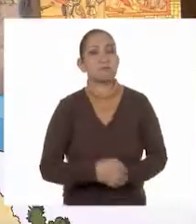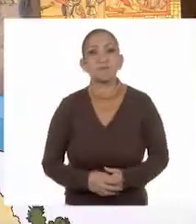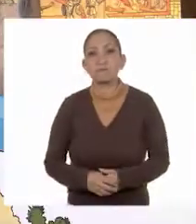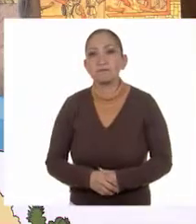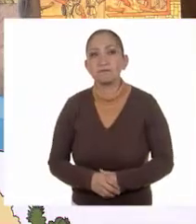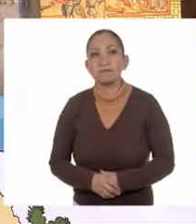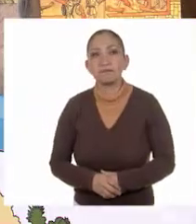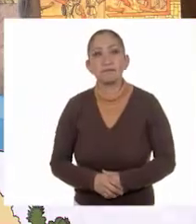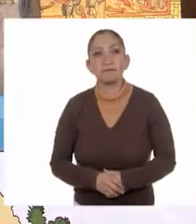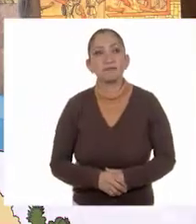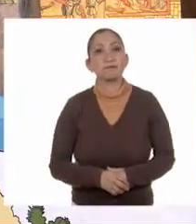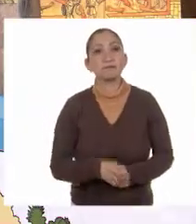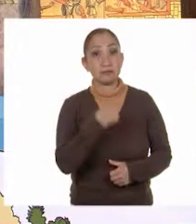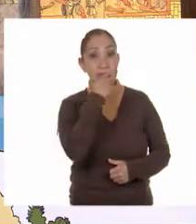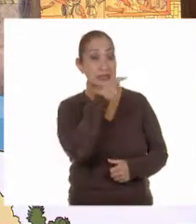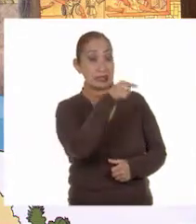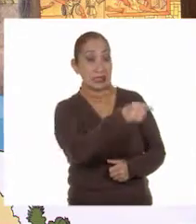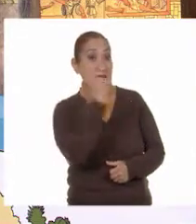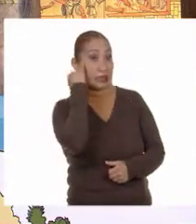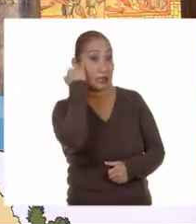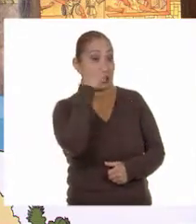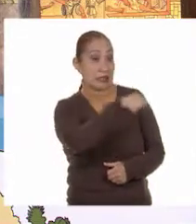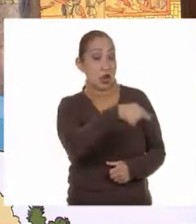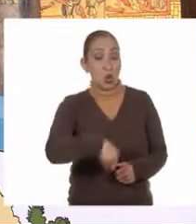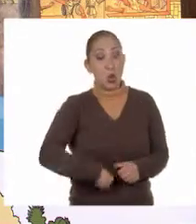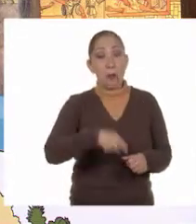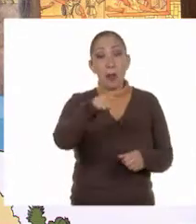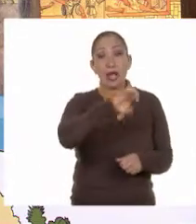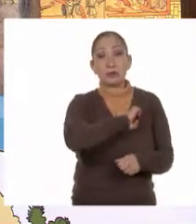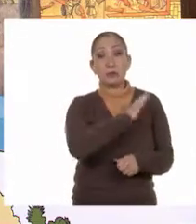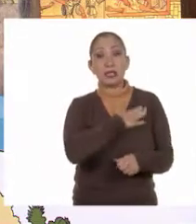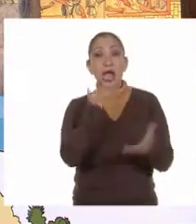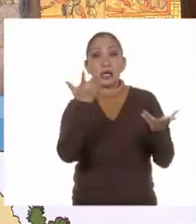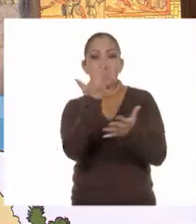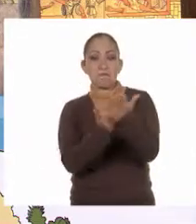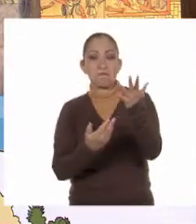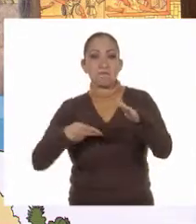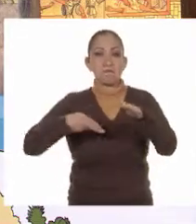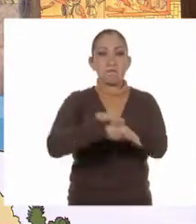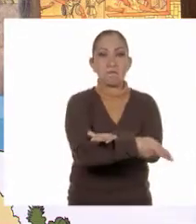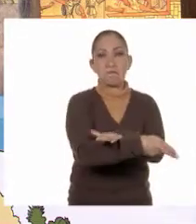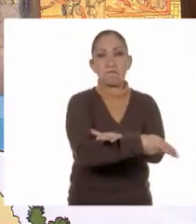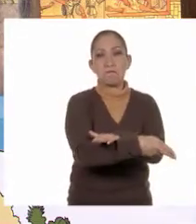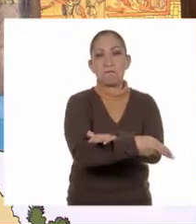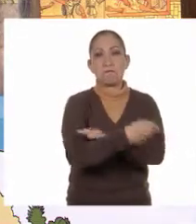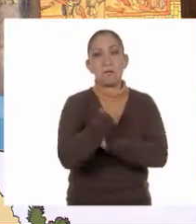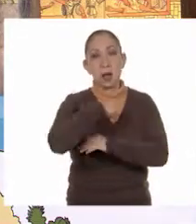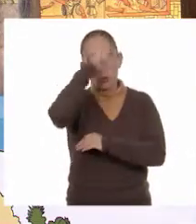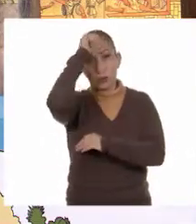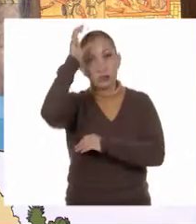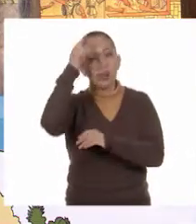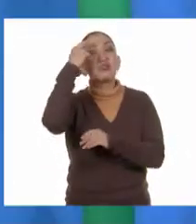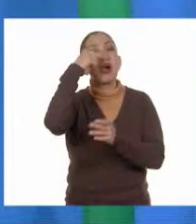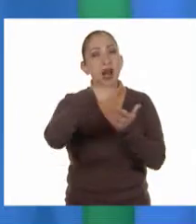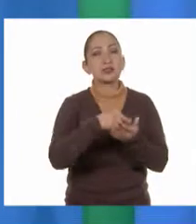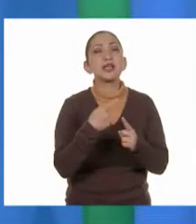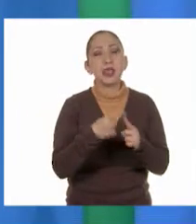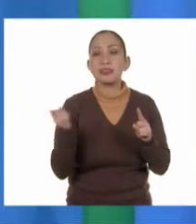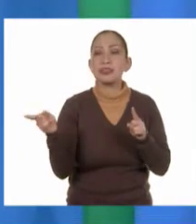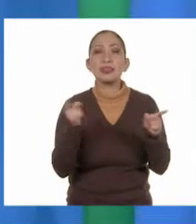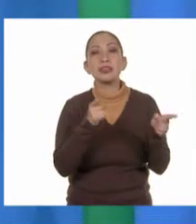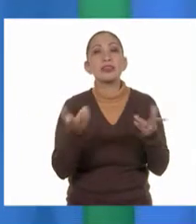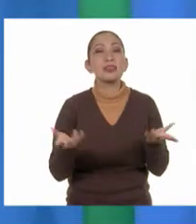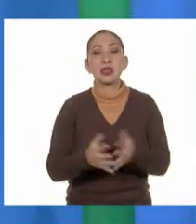Exacto. Según los mexicas, fueron los españoles quienes lo mataron. ¿Tú qué opinas? ¿Quién crees que fue? Ay,